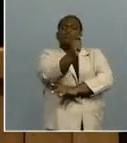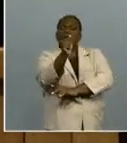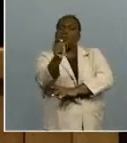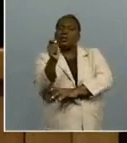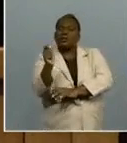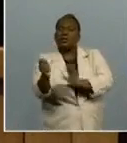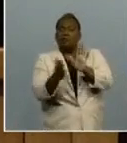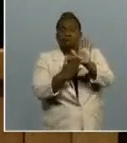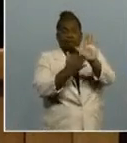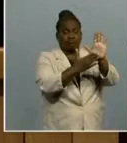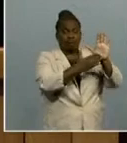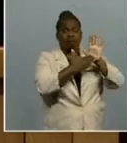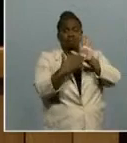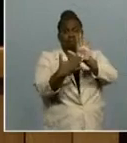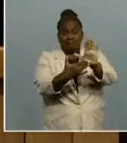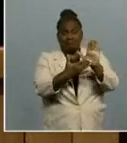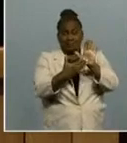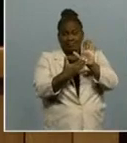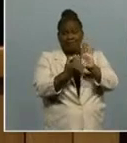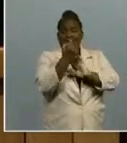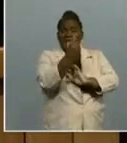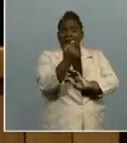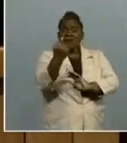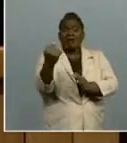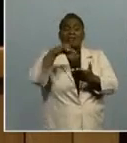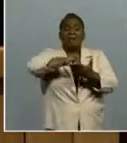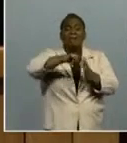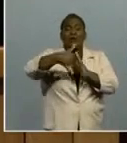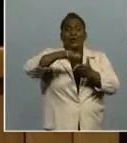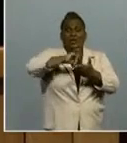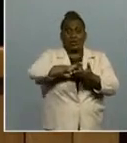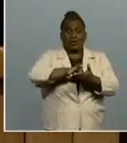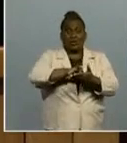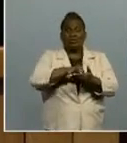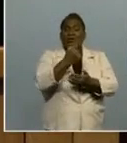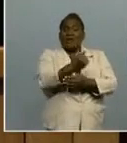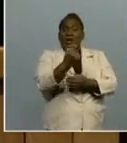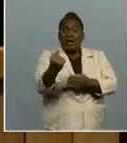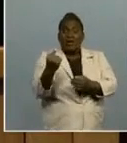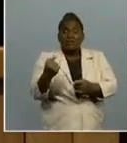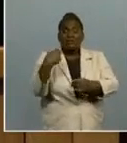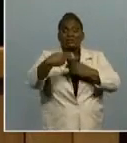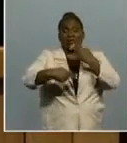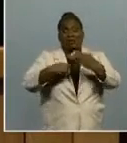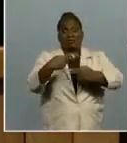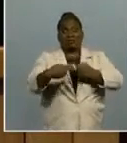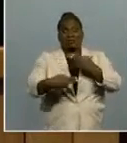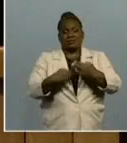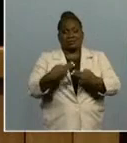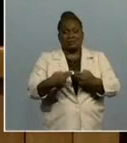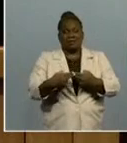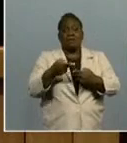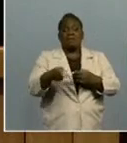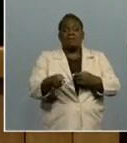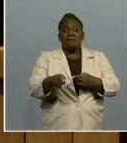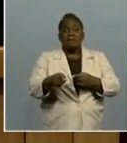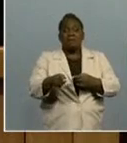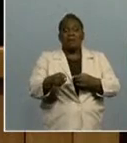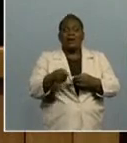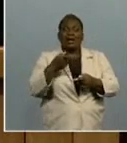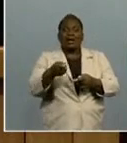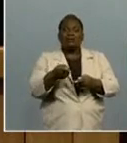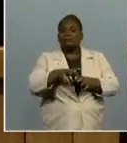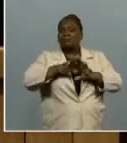ilustrativo sobre cada proyecto sobre cada escenario de resistencia y de construcción para superar la